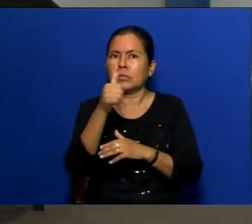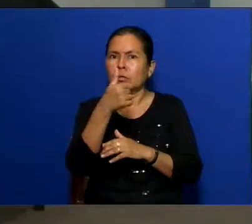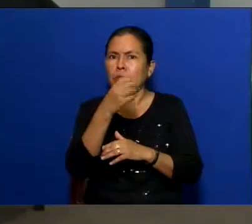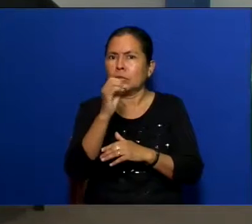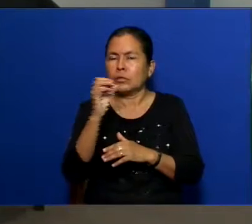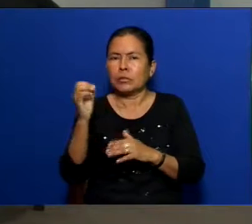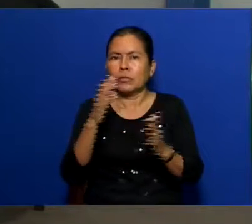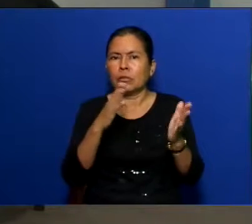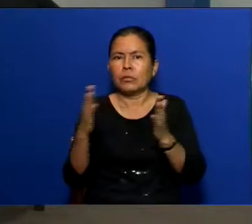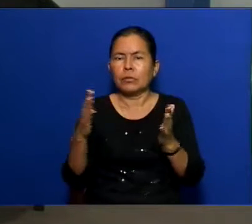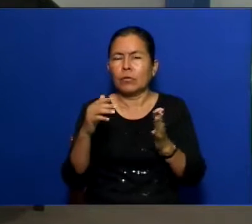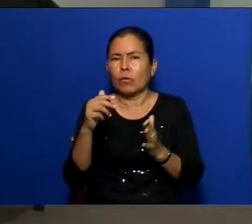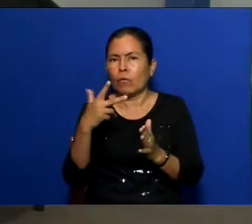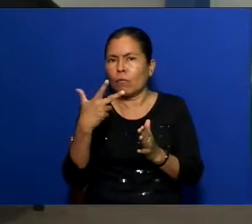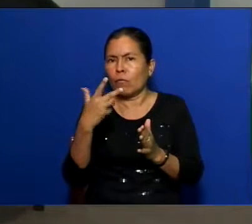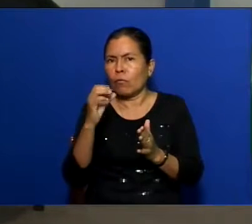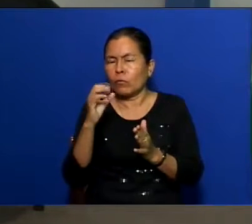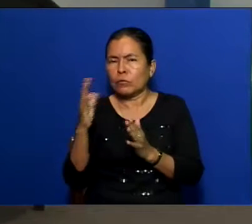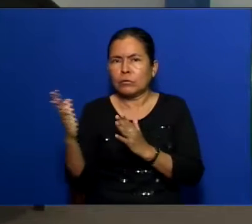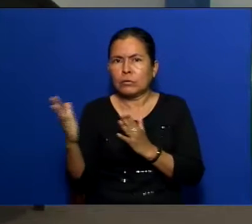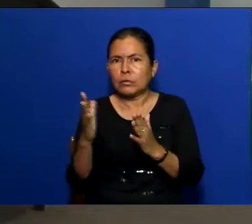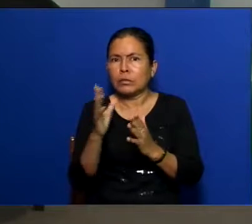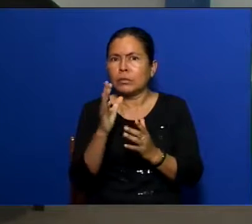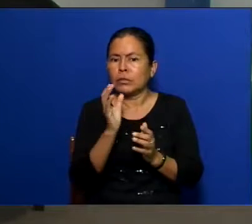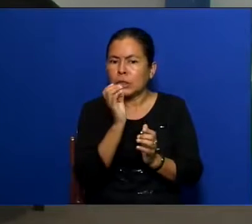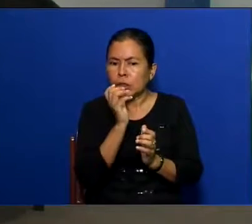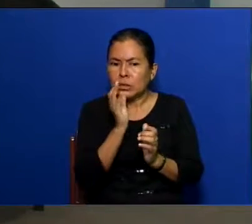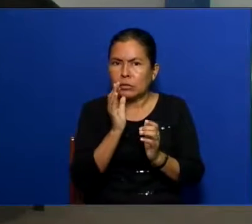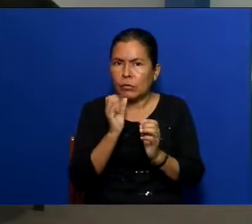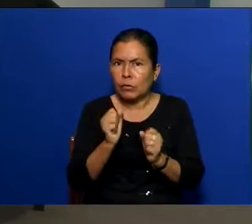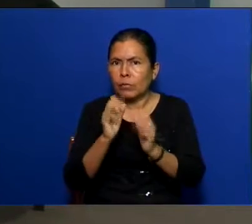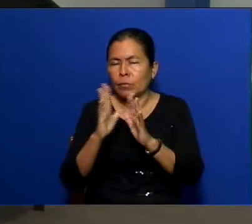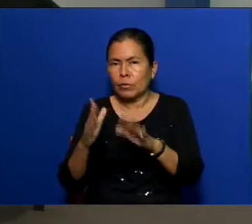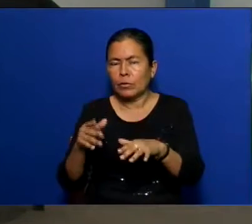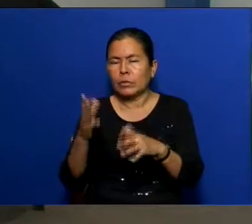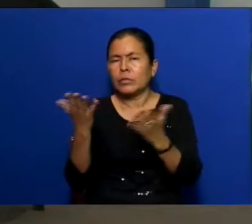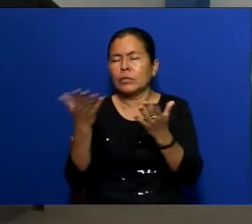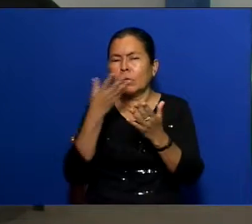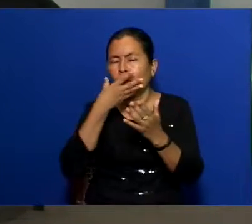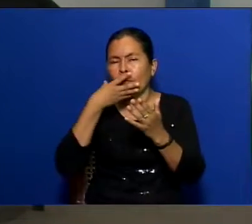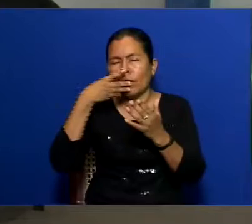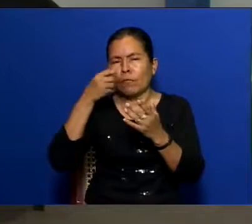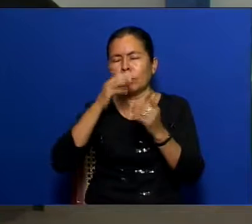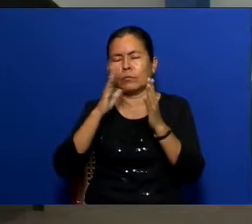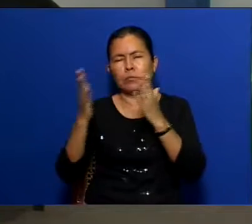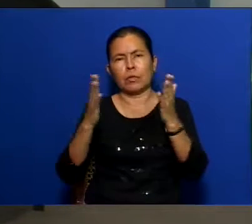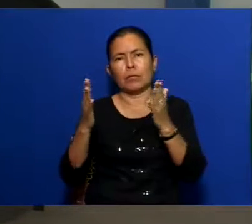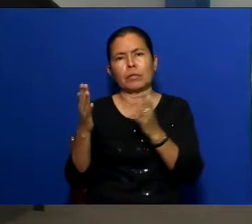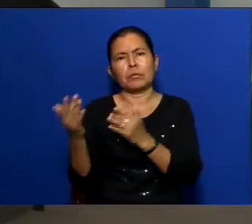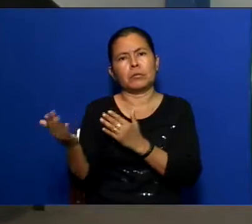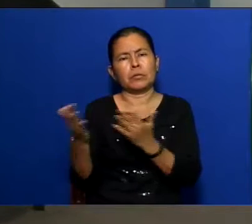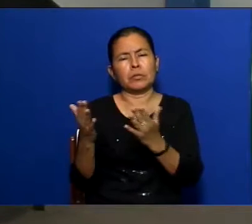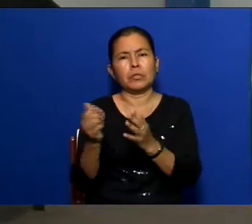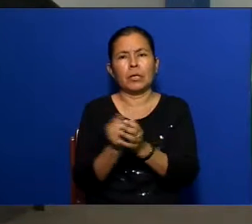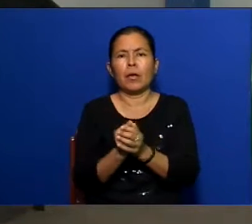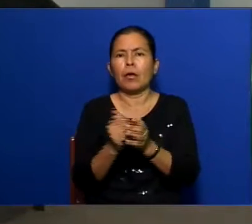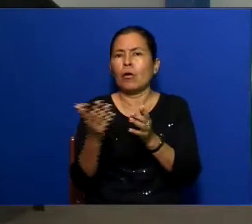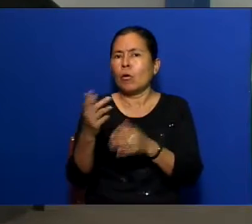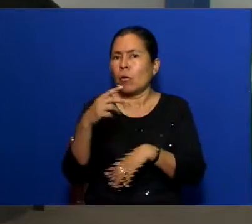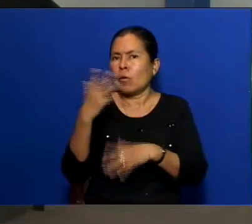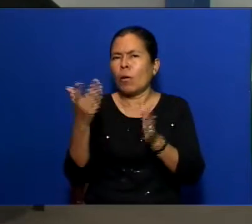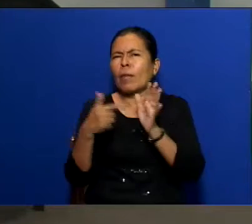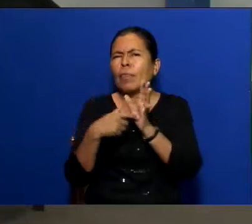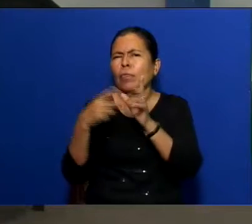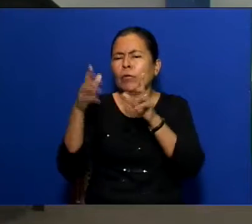a 800 niñas, niños y adolescentes. Más o menos un promedio de unos 20 por